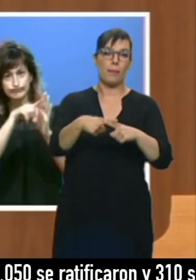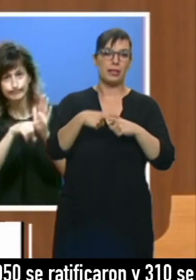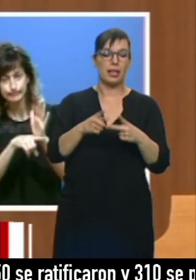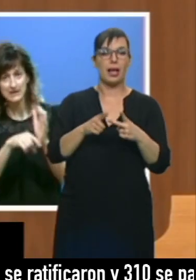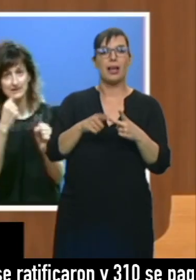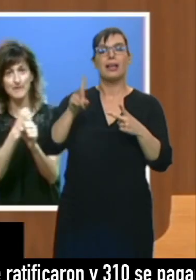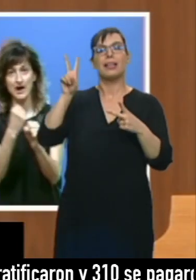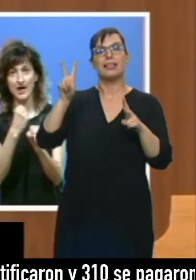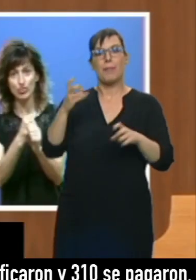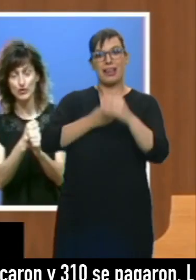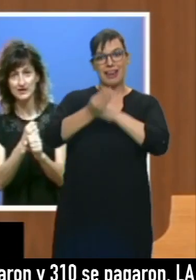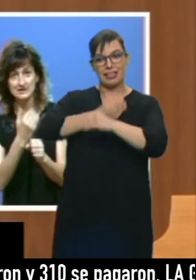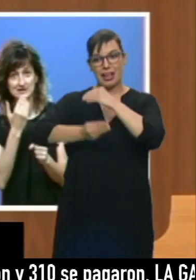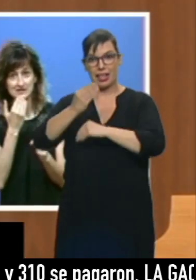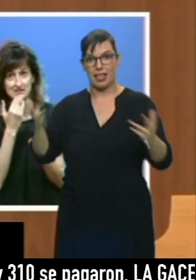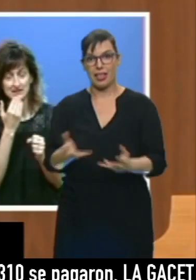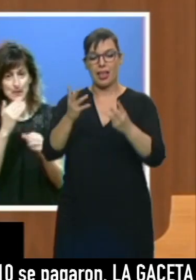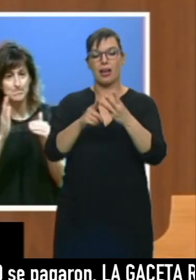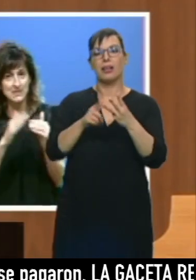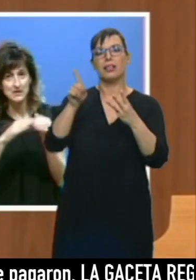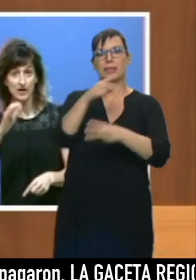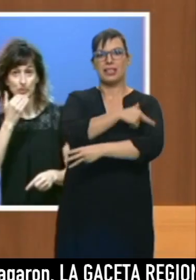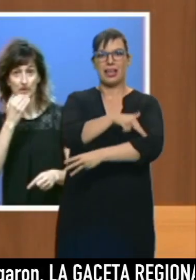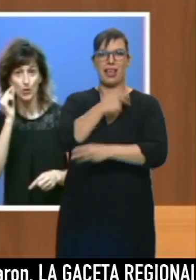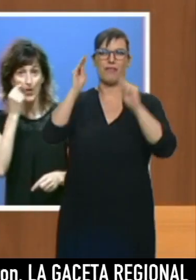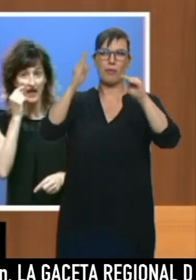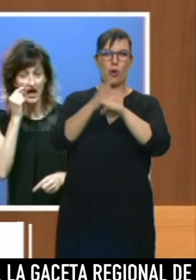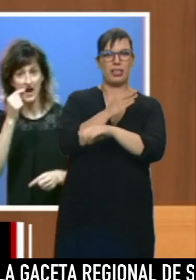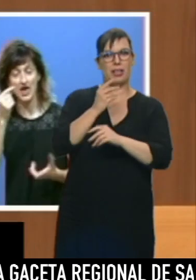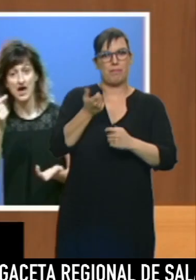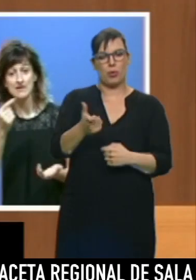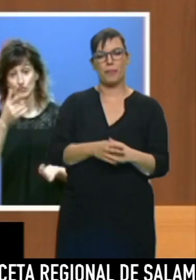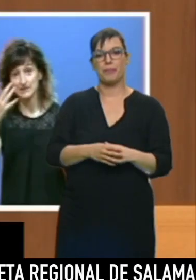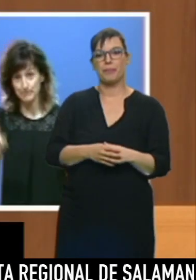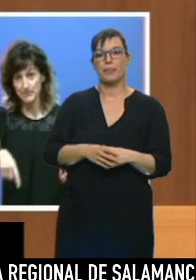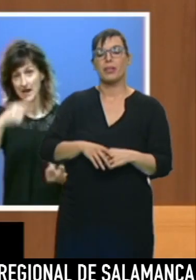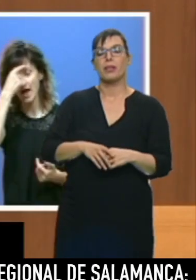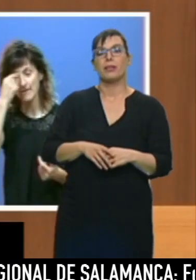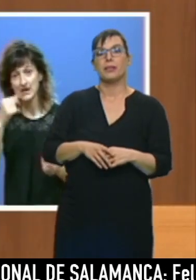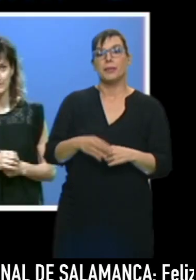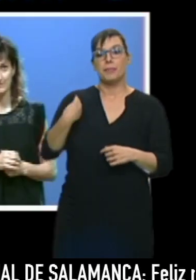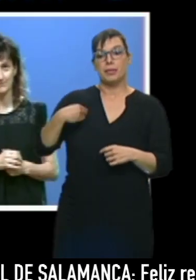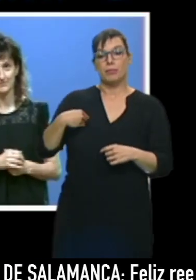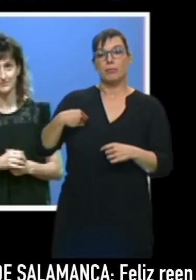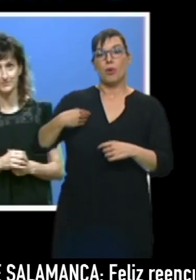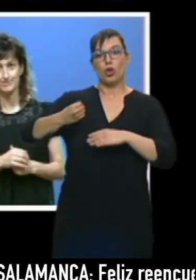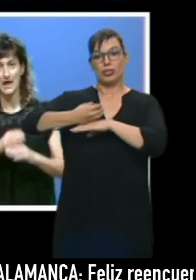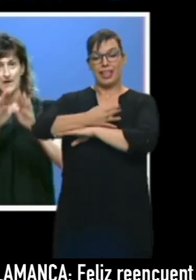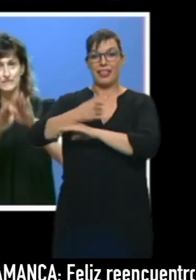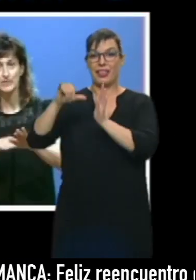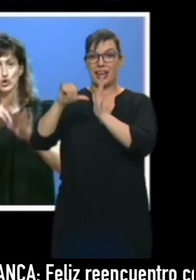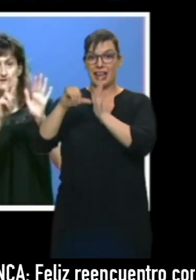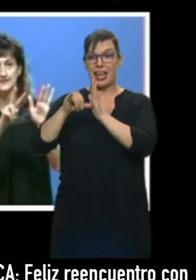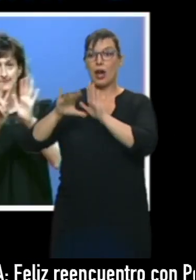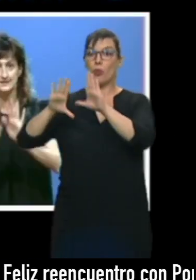Con trabajadores a los que se les diera una mínima formación previa. Para Ávila pasase a formar parte de la red de cercanías de Madrid. Y dos propuestas